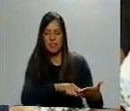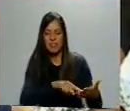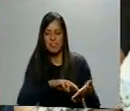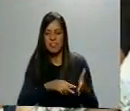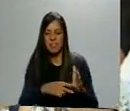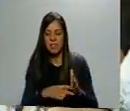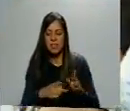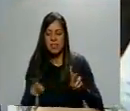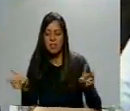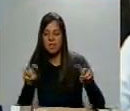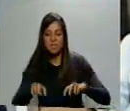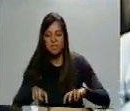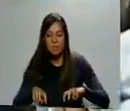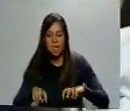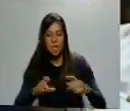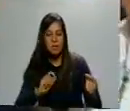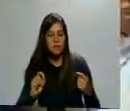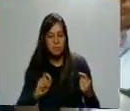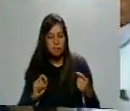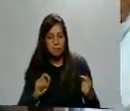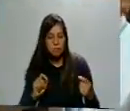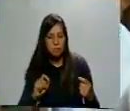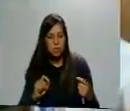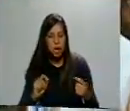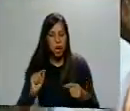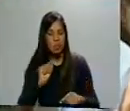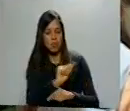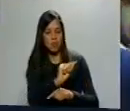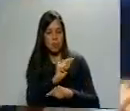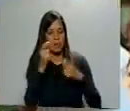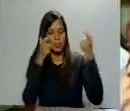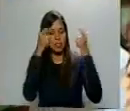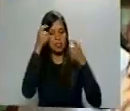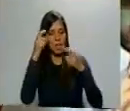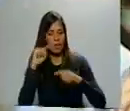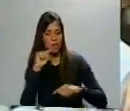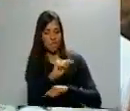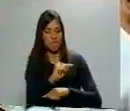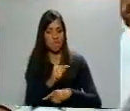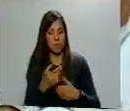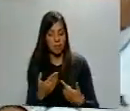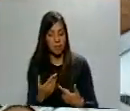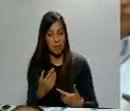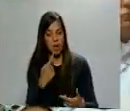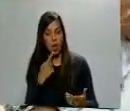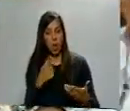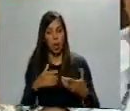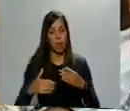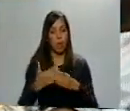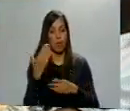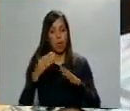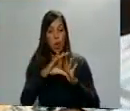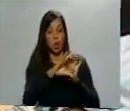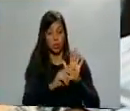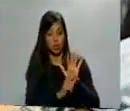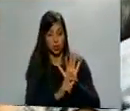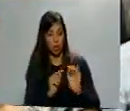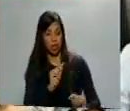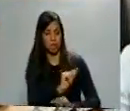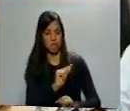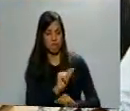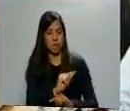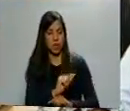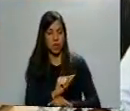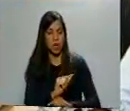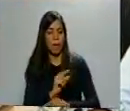se reunieron con el propósito de empezar a atacar al comandante Chávez y al modelo que aquí se estaba implementando. Porque dice que se reúnen